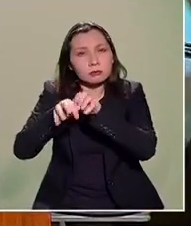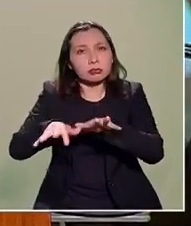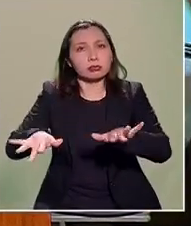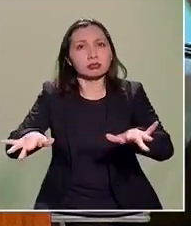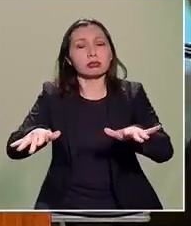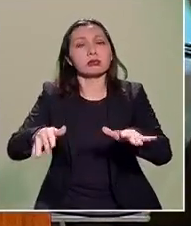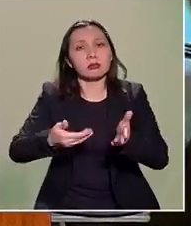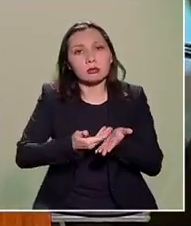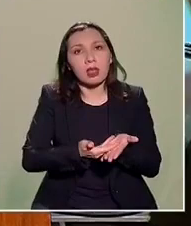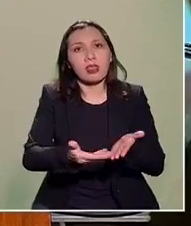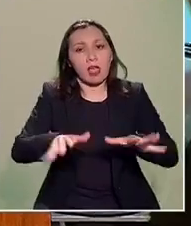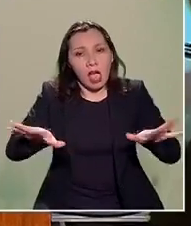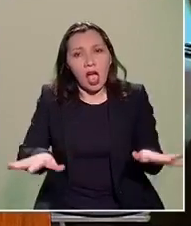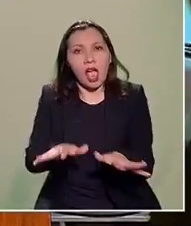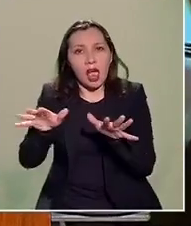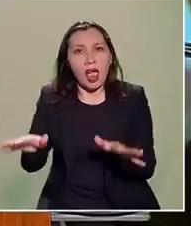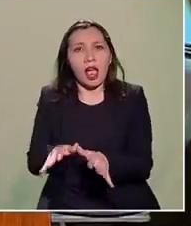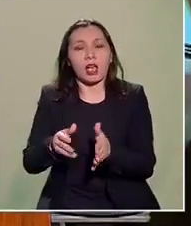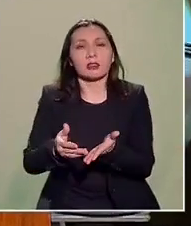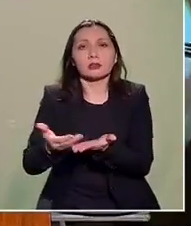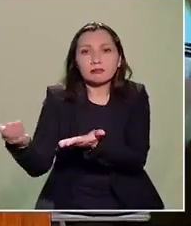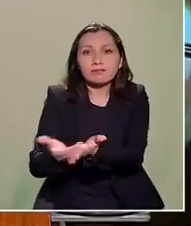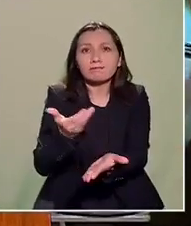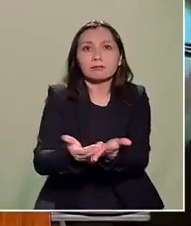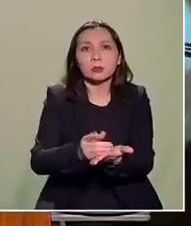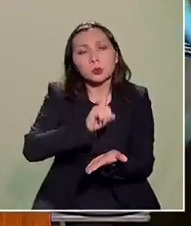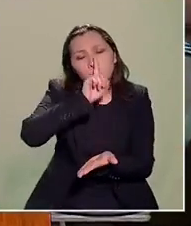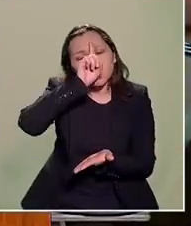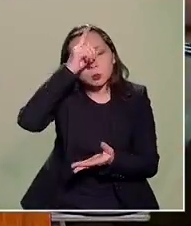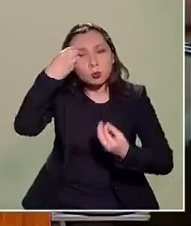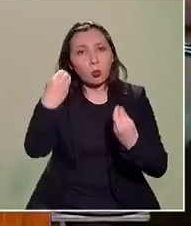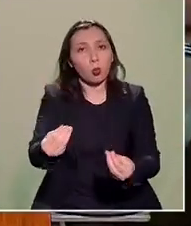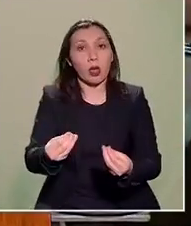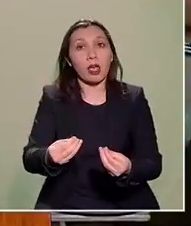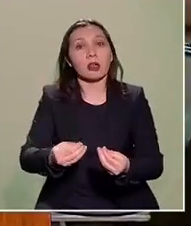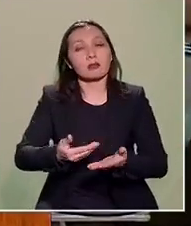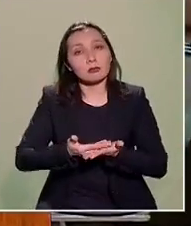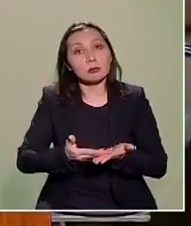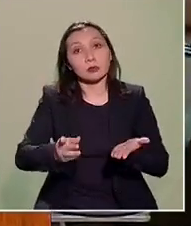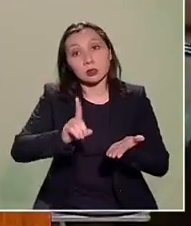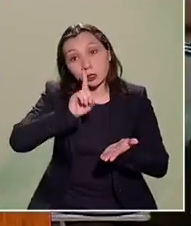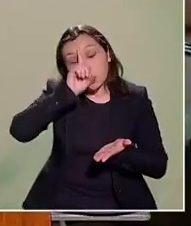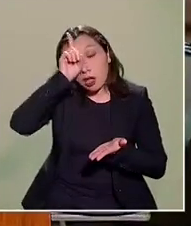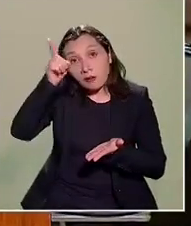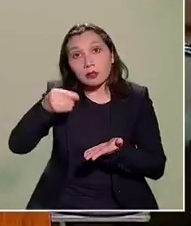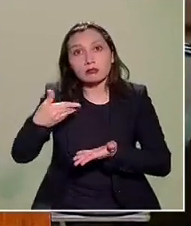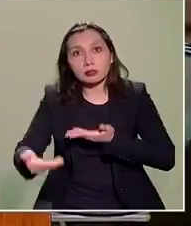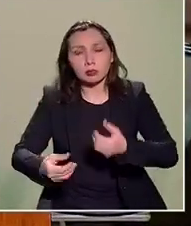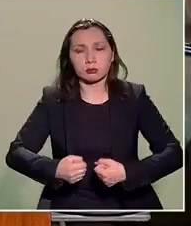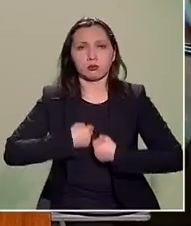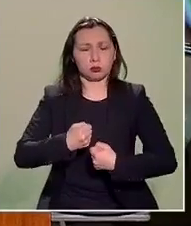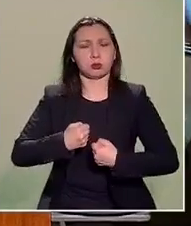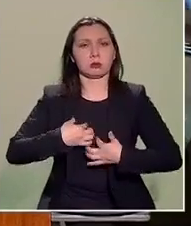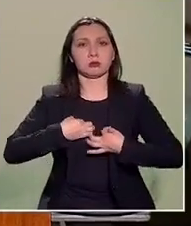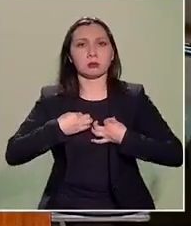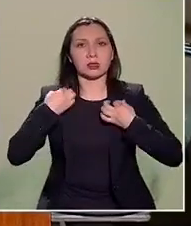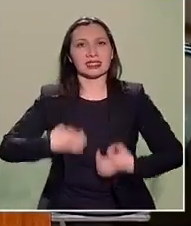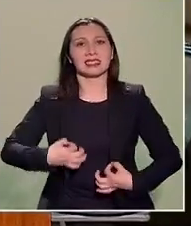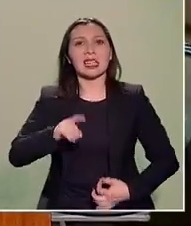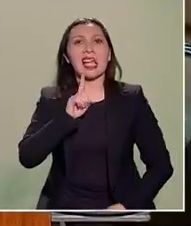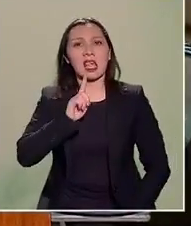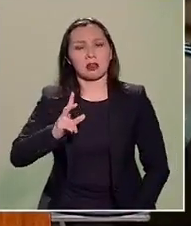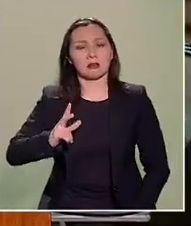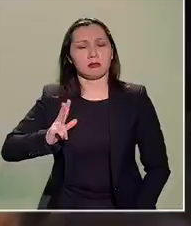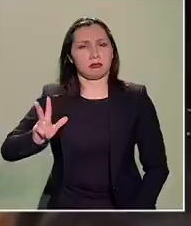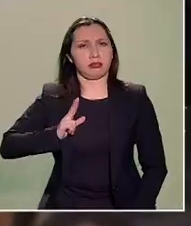sembrando acciones cosechamos hábito sembrando el hábito cosechamos el carácter y el que siembra